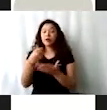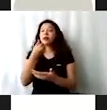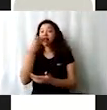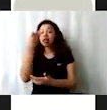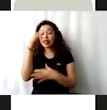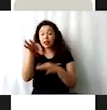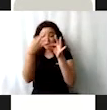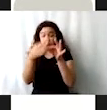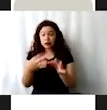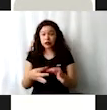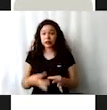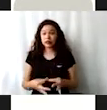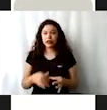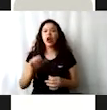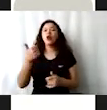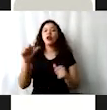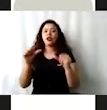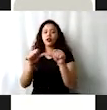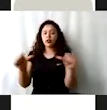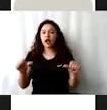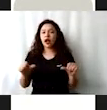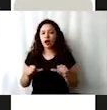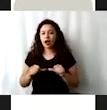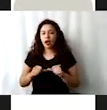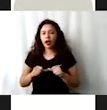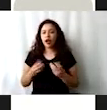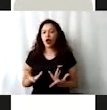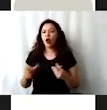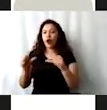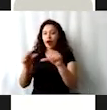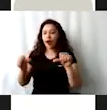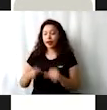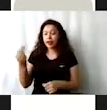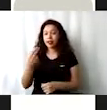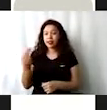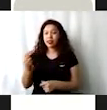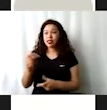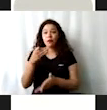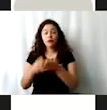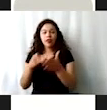Que las demás áreas o las áreas que necesitan los insumos no se queden sin estos